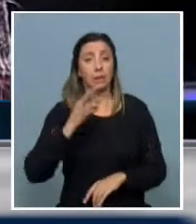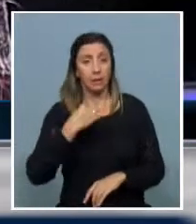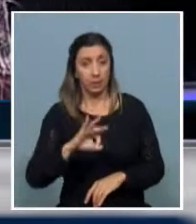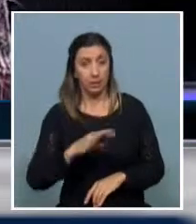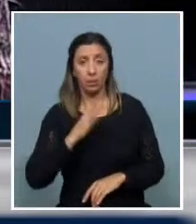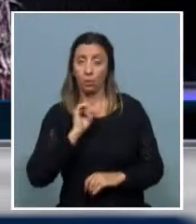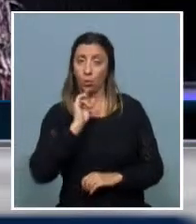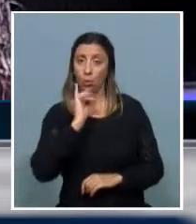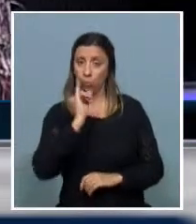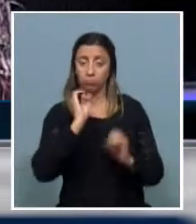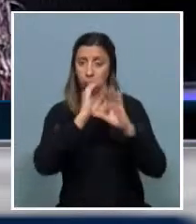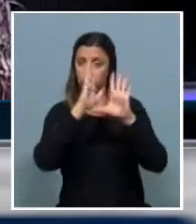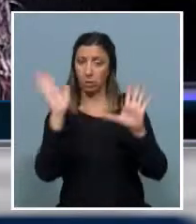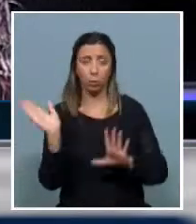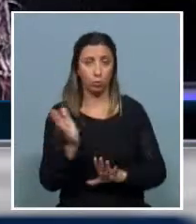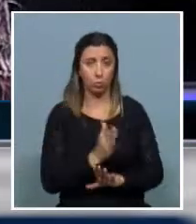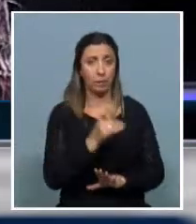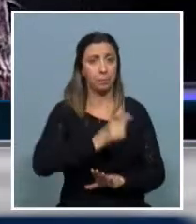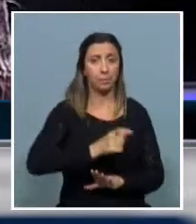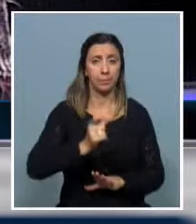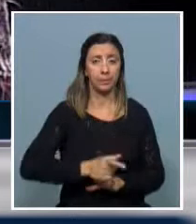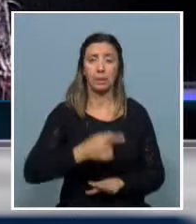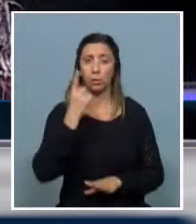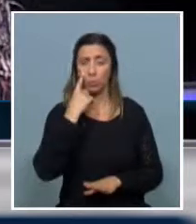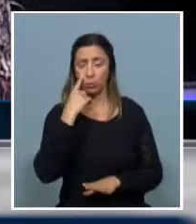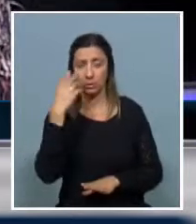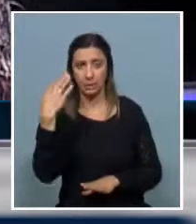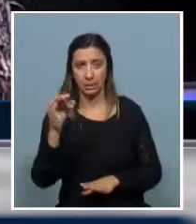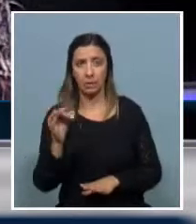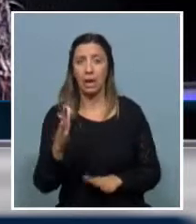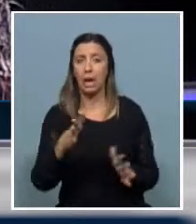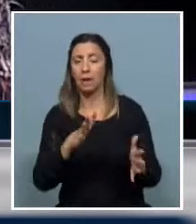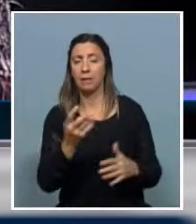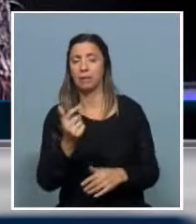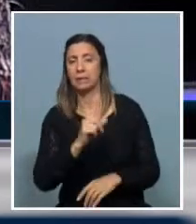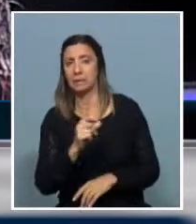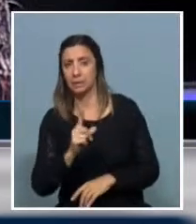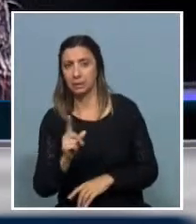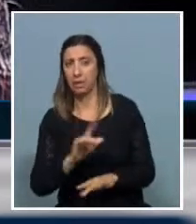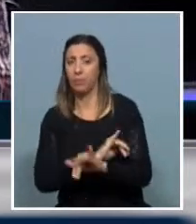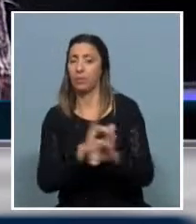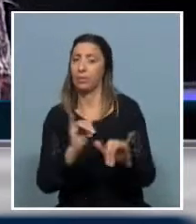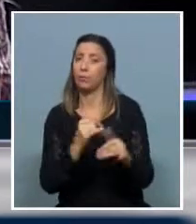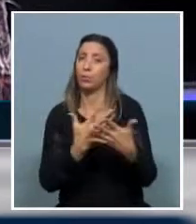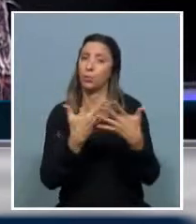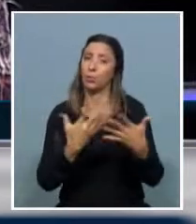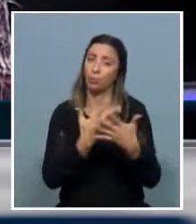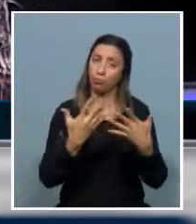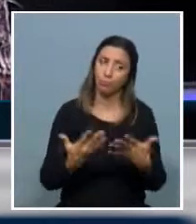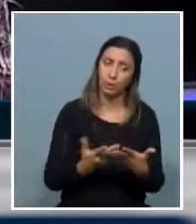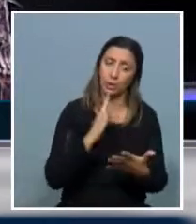marco de transparencia y la idea es que la gente debe conocer todo lo que hacemos. A veces no es fácil difundir el día a día, va